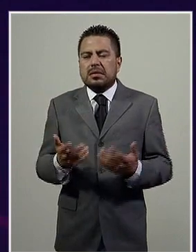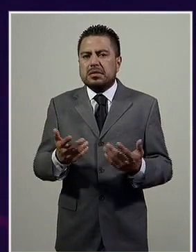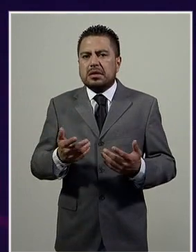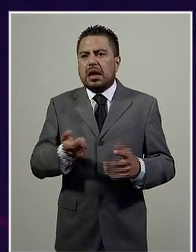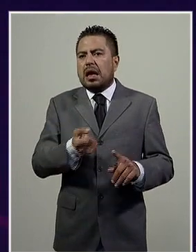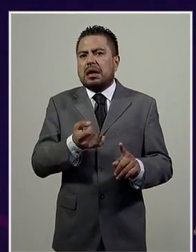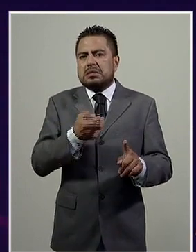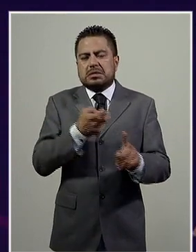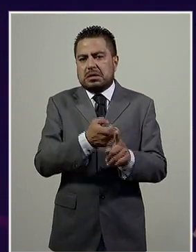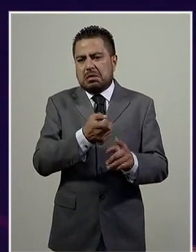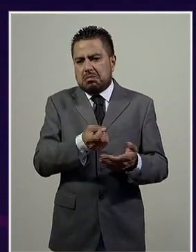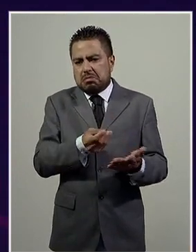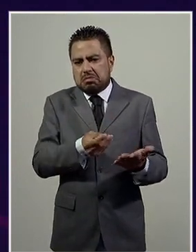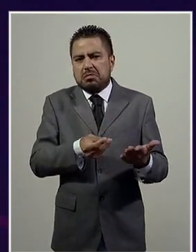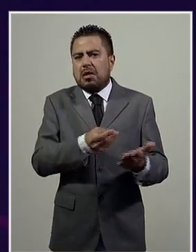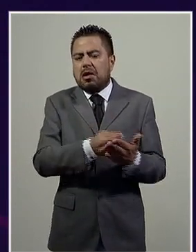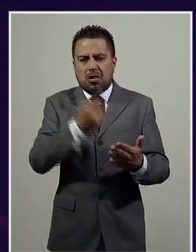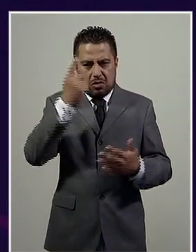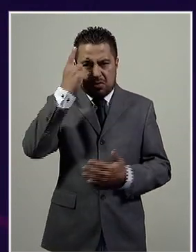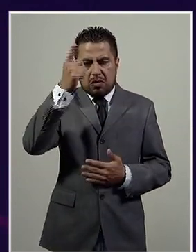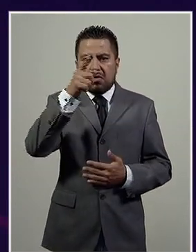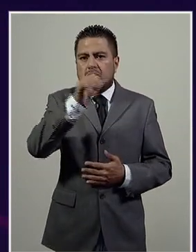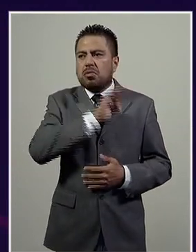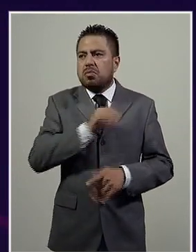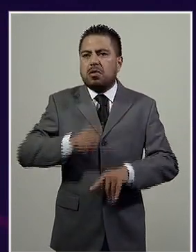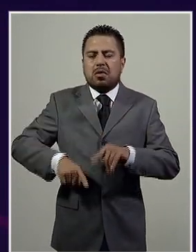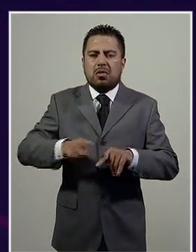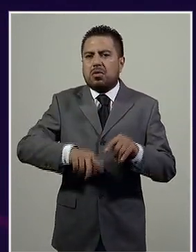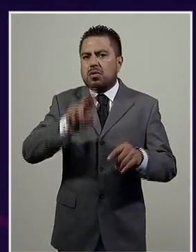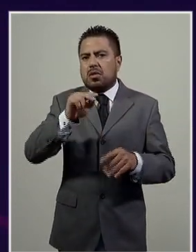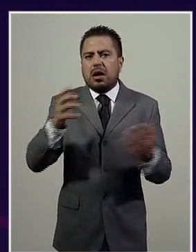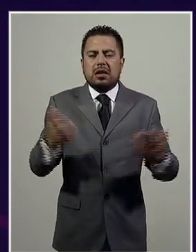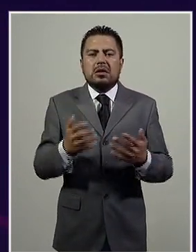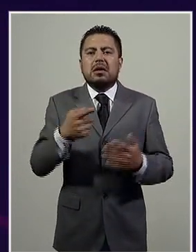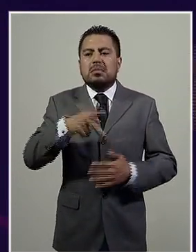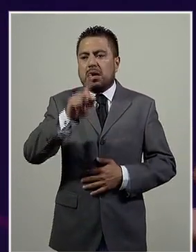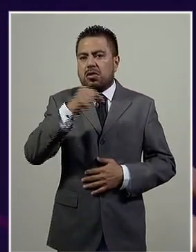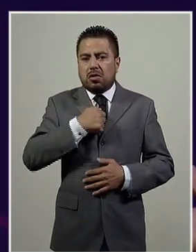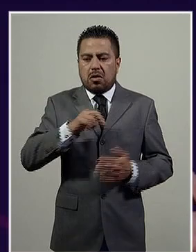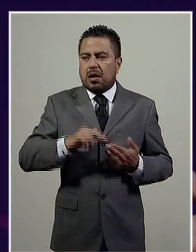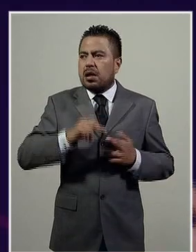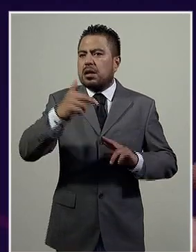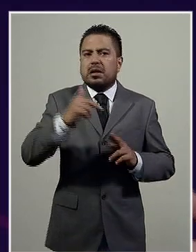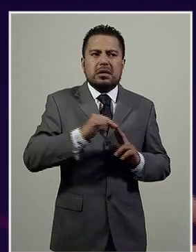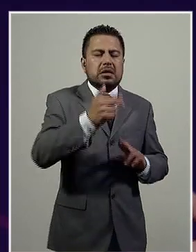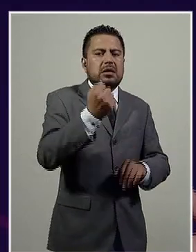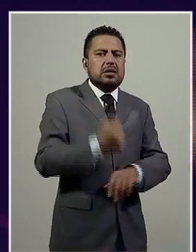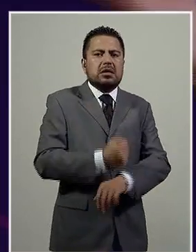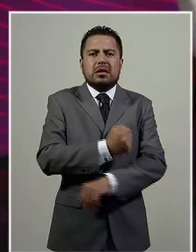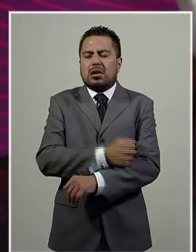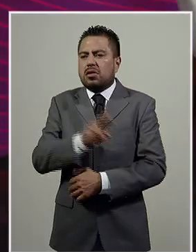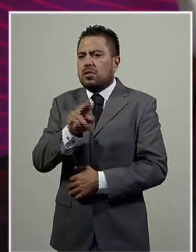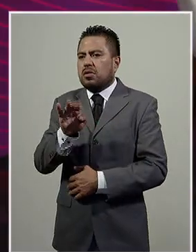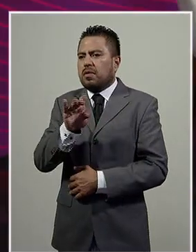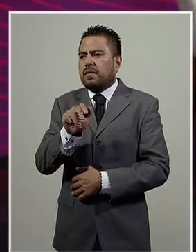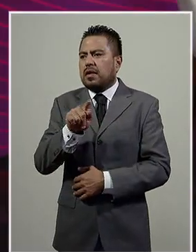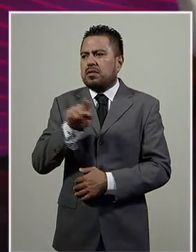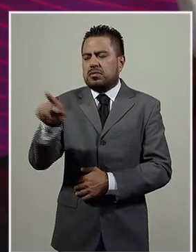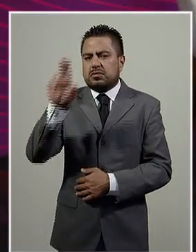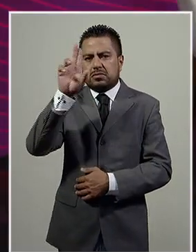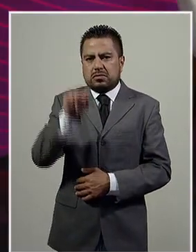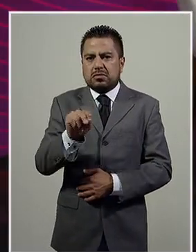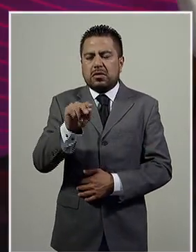así te hizo Dios y entonces tú no lo modificas. Pero yo no me relaciono con el tatuaje de Roberto, yo me relaciono